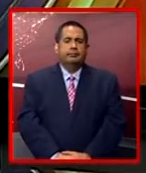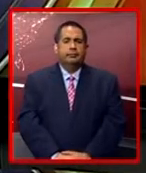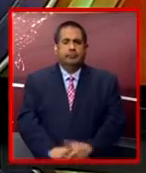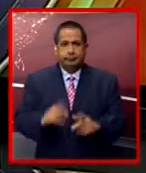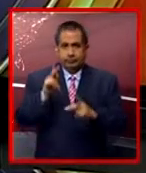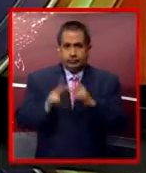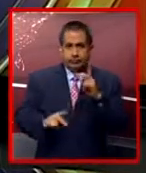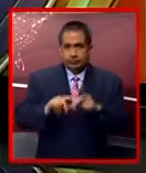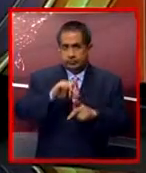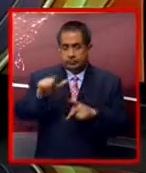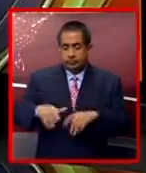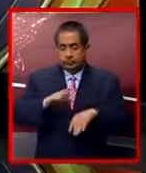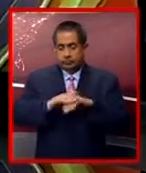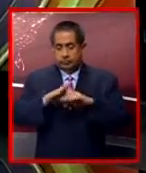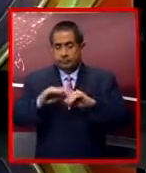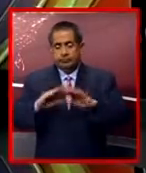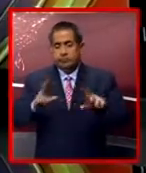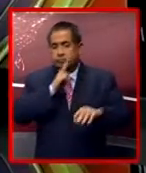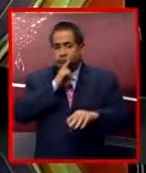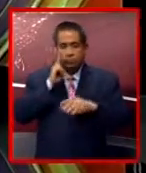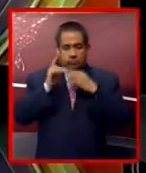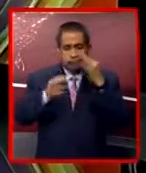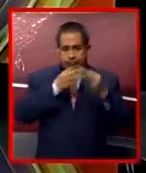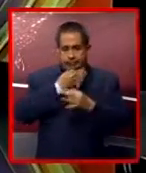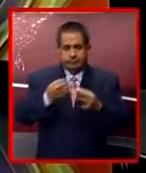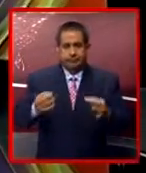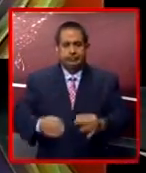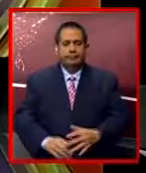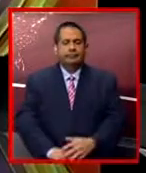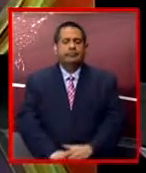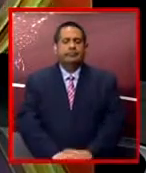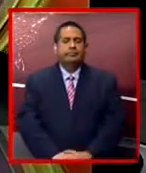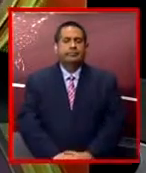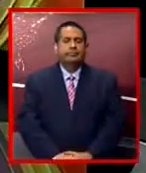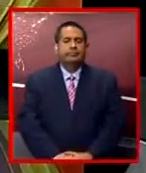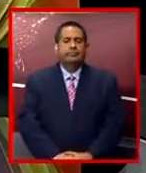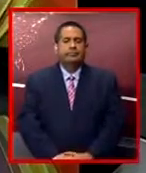Hacemos una pausa, regresamos con ustedes en Noticias del Congreso.